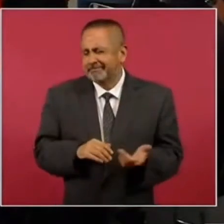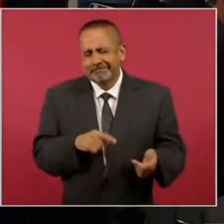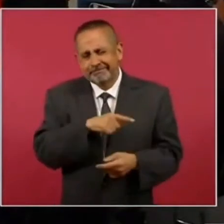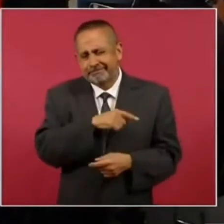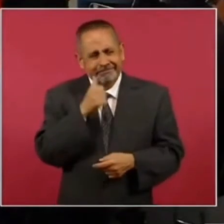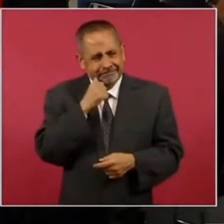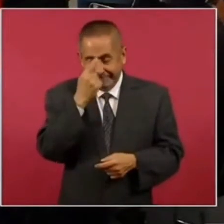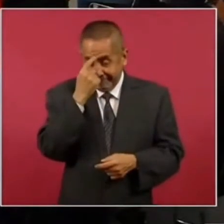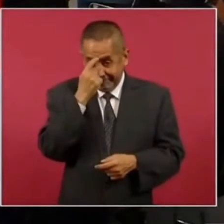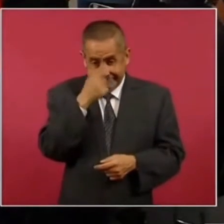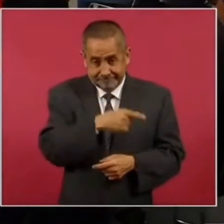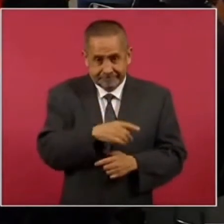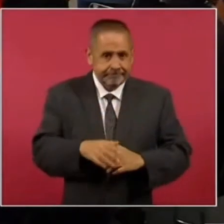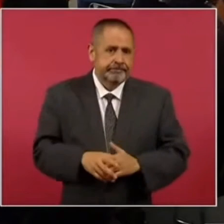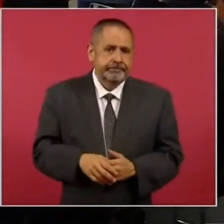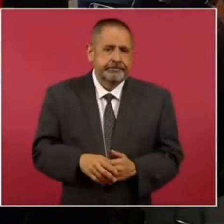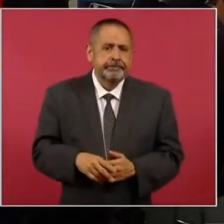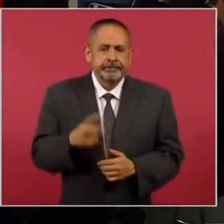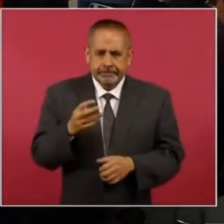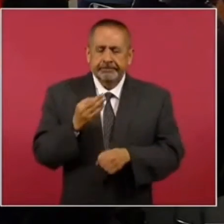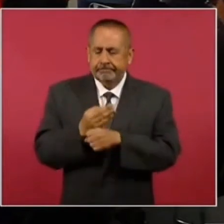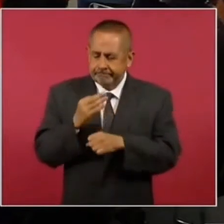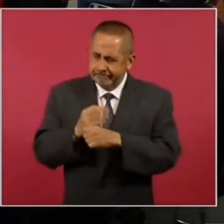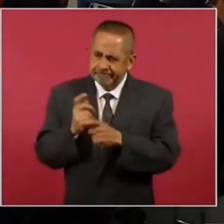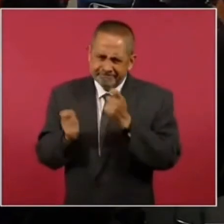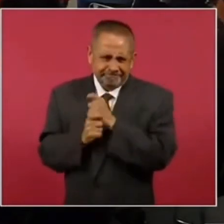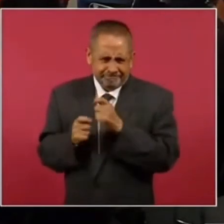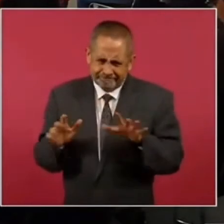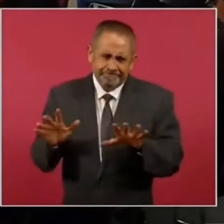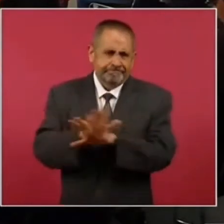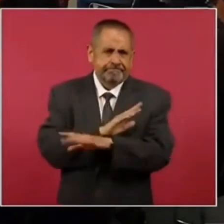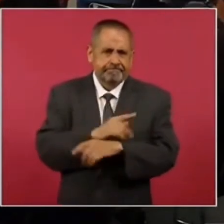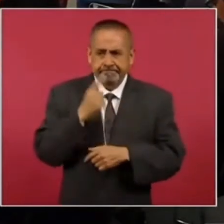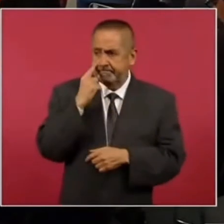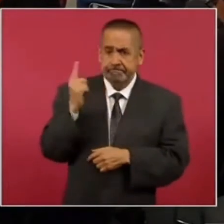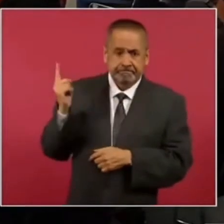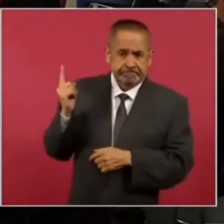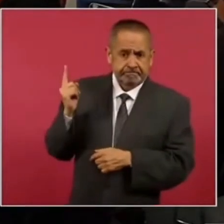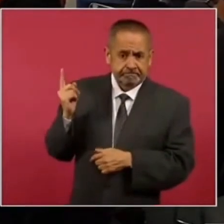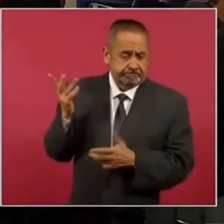Por eso sí han habido cambios. Y aquí está.